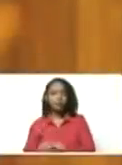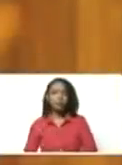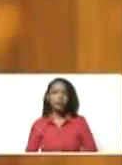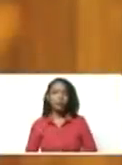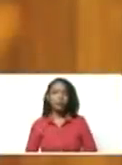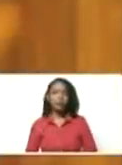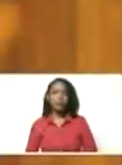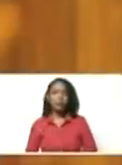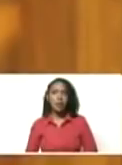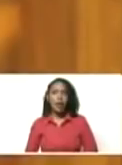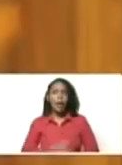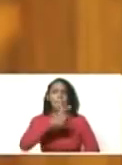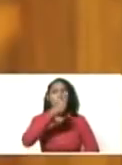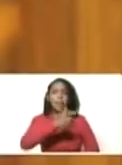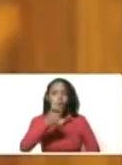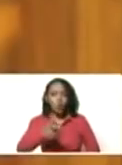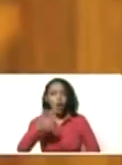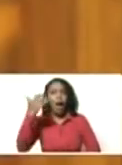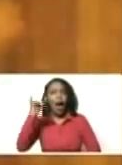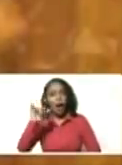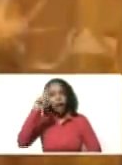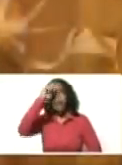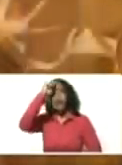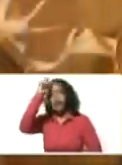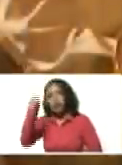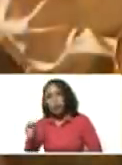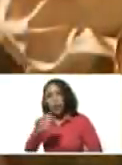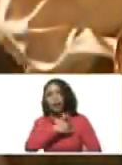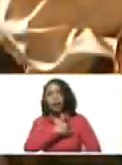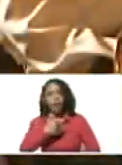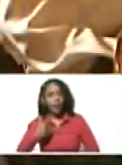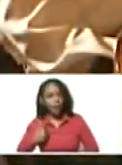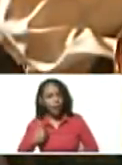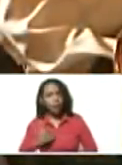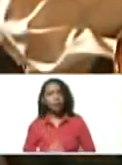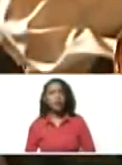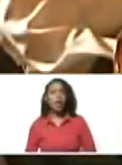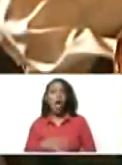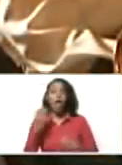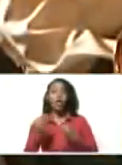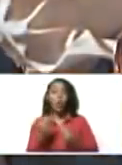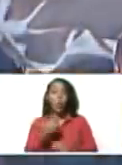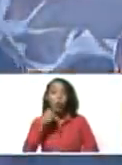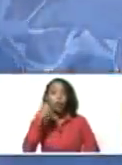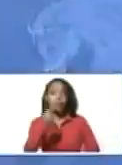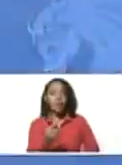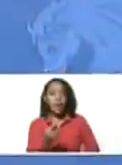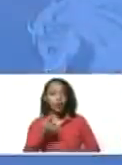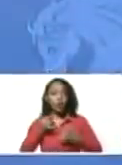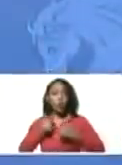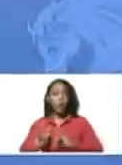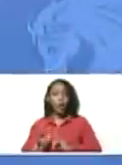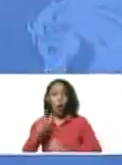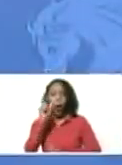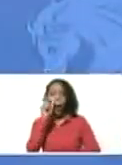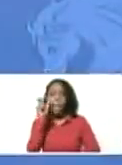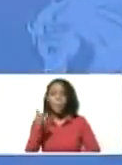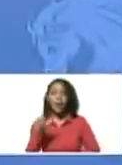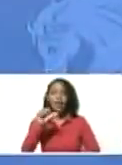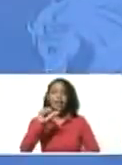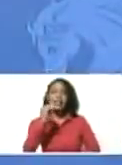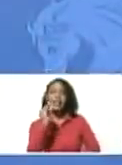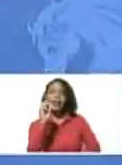A la gente hay que reconocerla y quererla. Y como le decía a su hijo, Simón Ernesto,